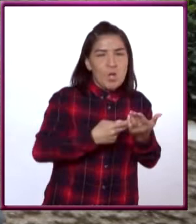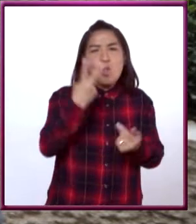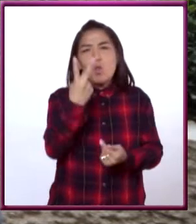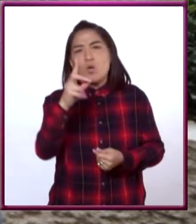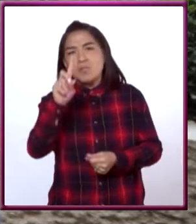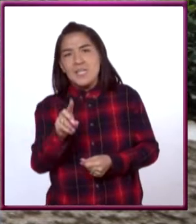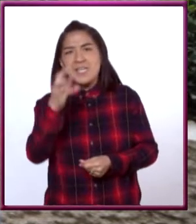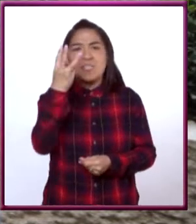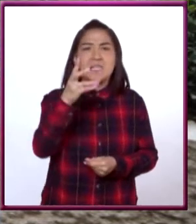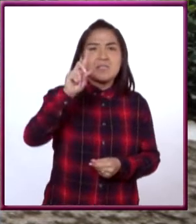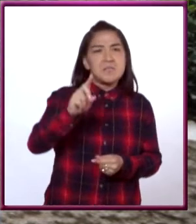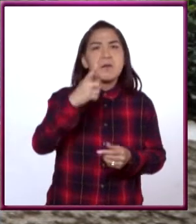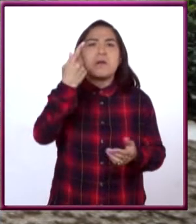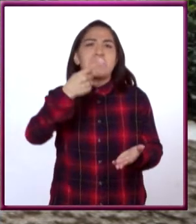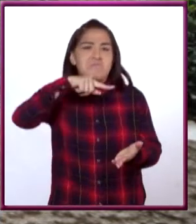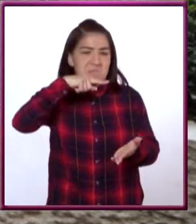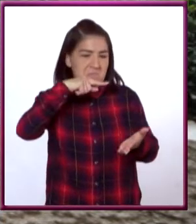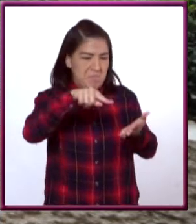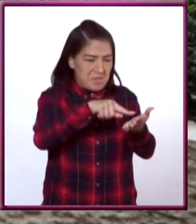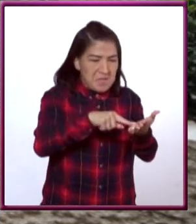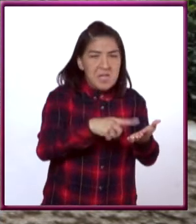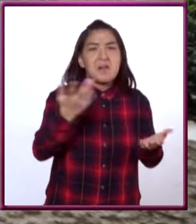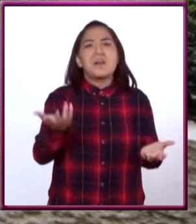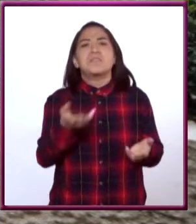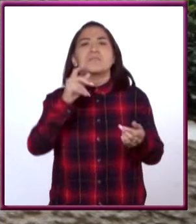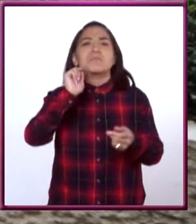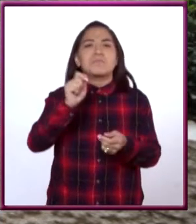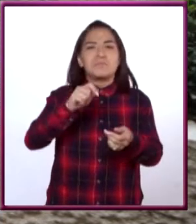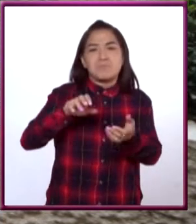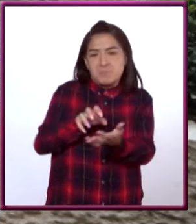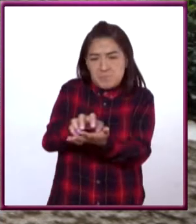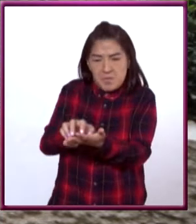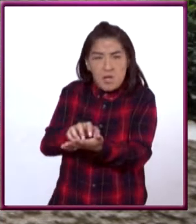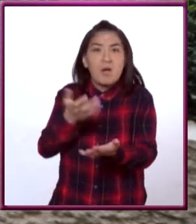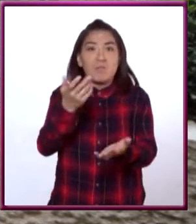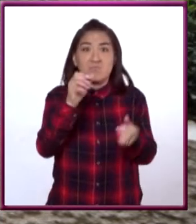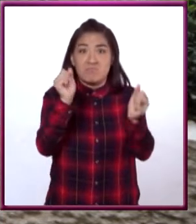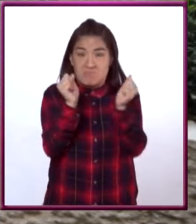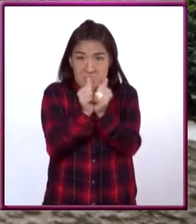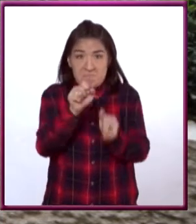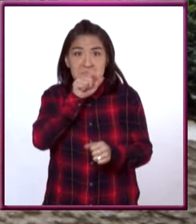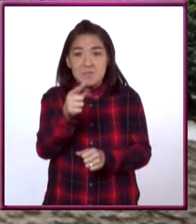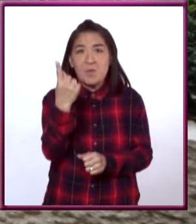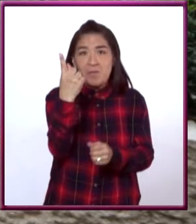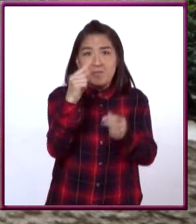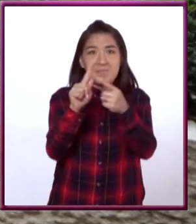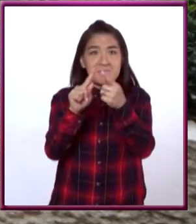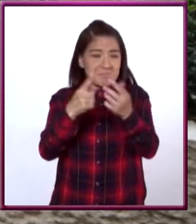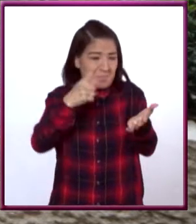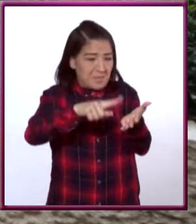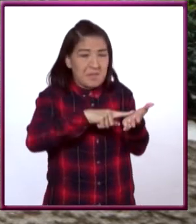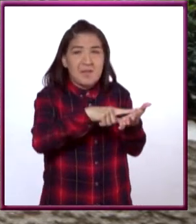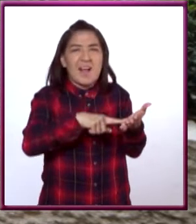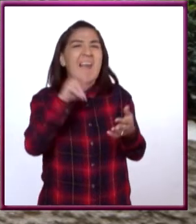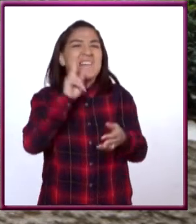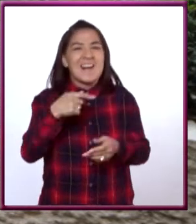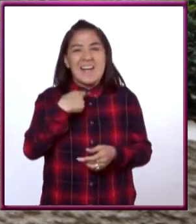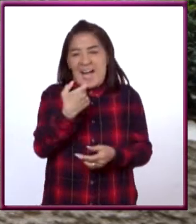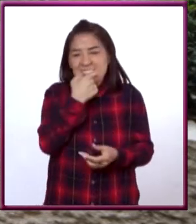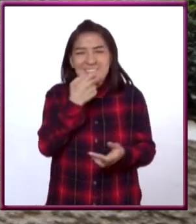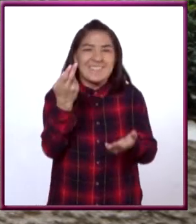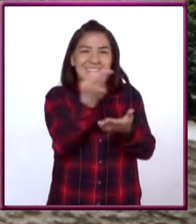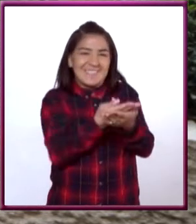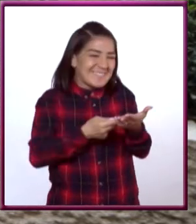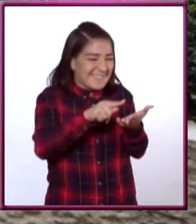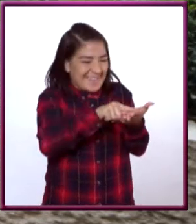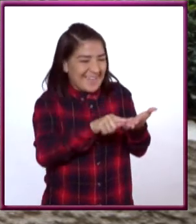o en 3D con el mouse o con un lápiz, incluso con el dedo en pantallas táctiles. Voy a diseñar mis moldes de galletas. Total, los diseños